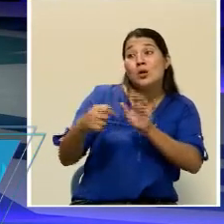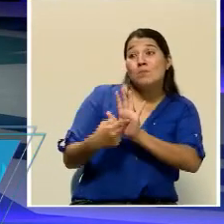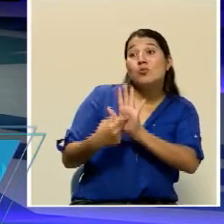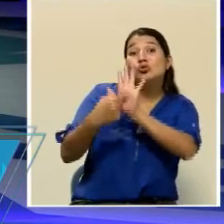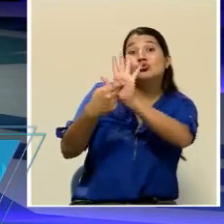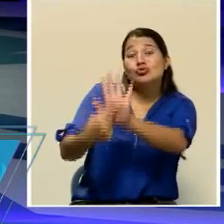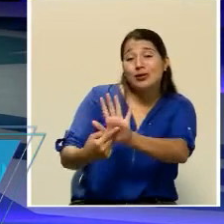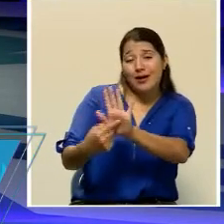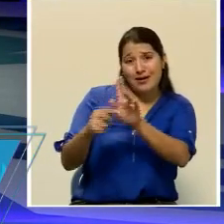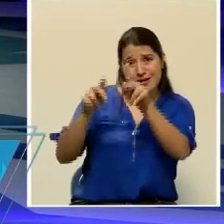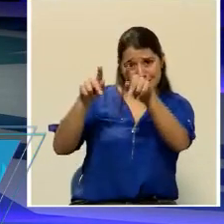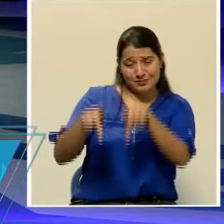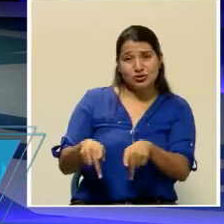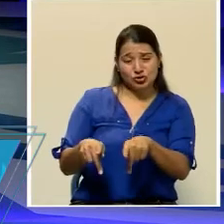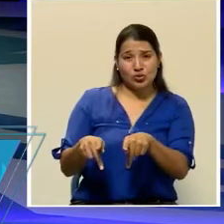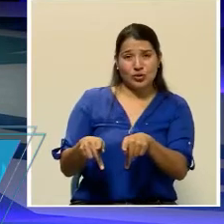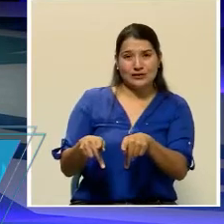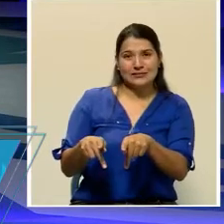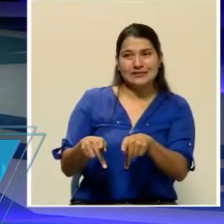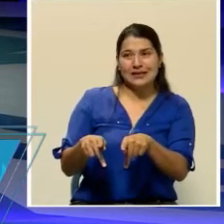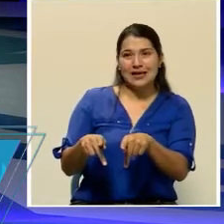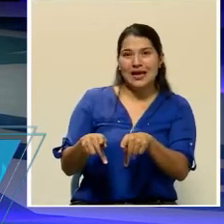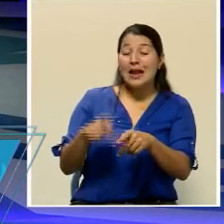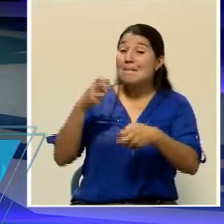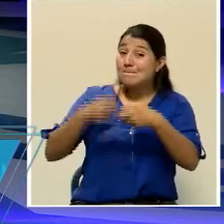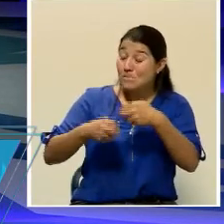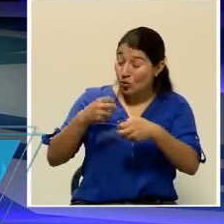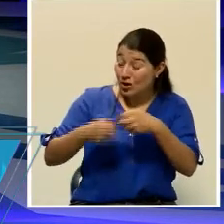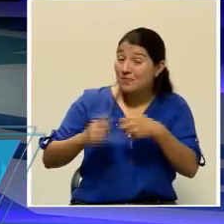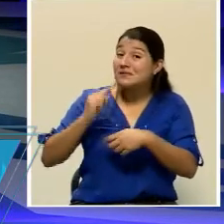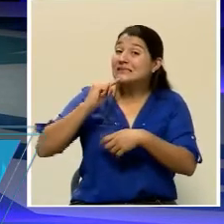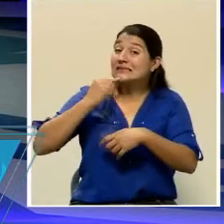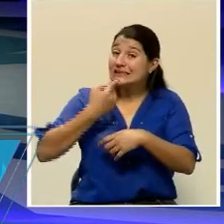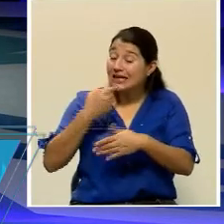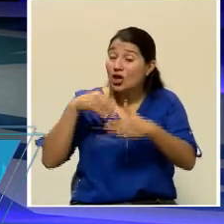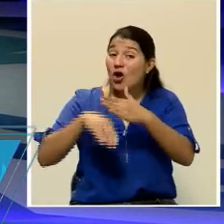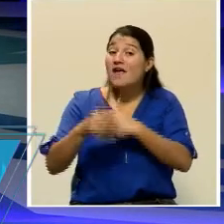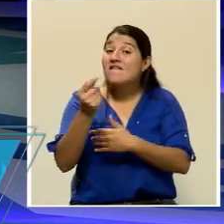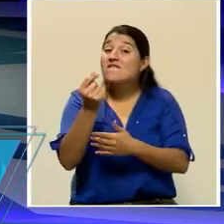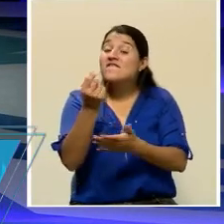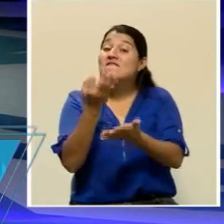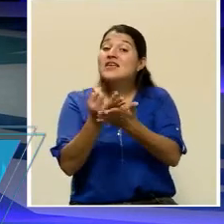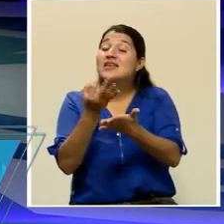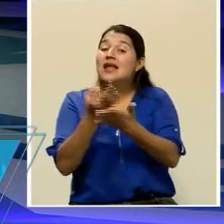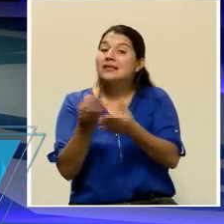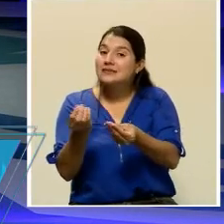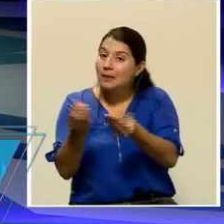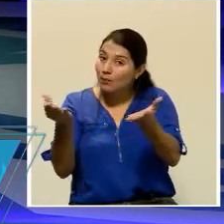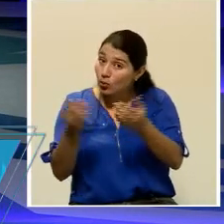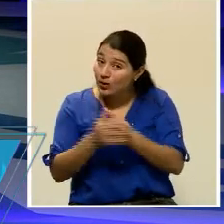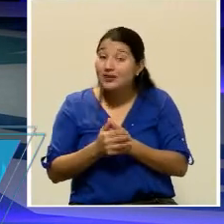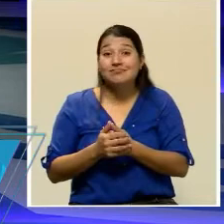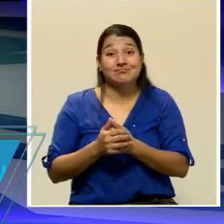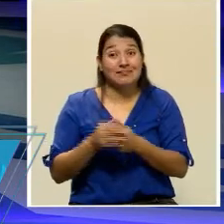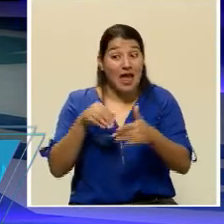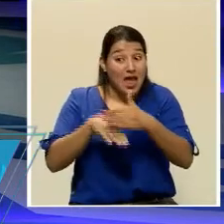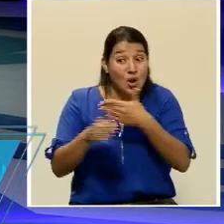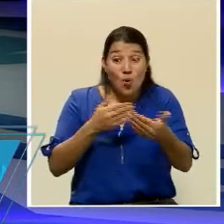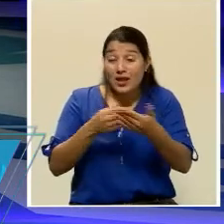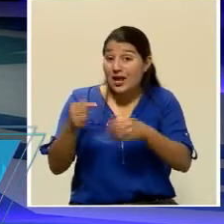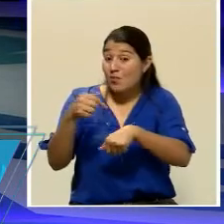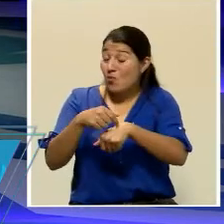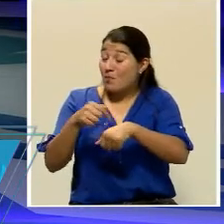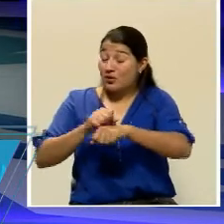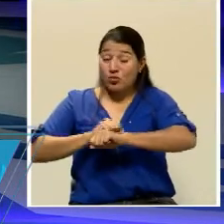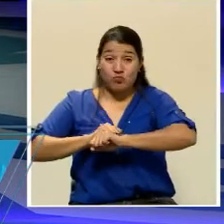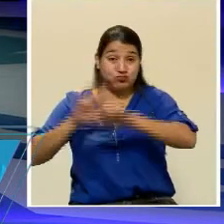a la gente el tamaño inmenso del problema de las finanzas públicas, que nos puede reventar en la cara y que tiene que ver